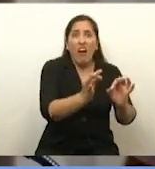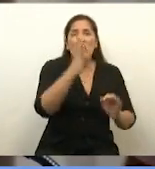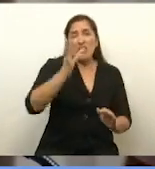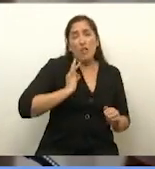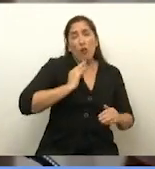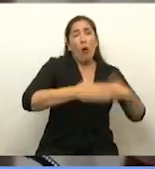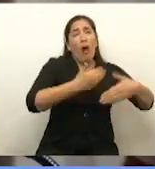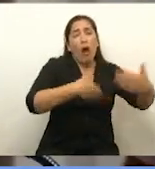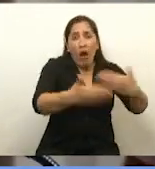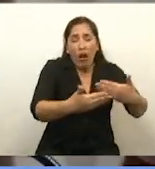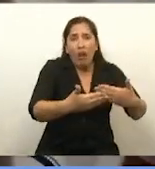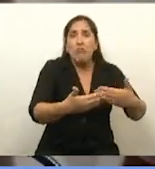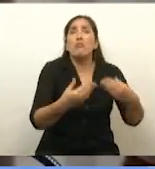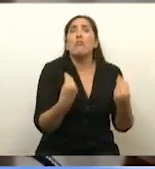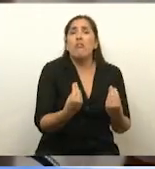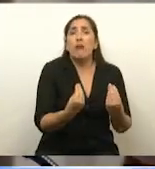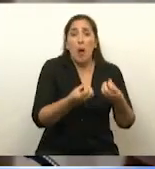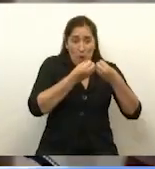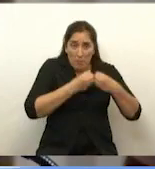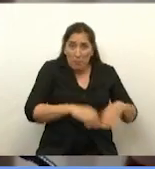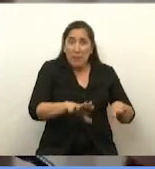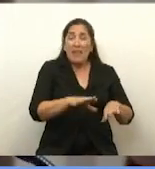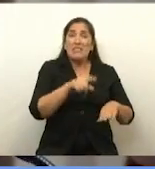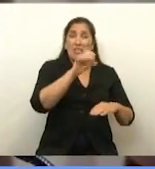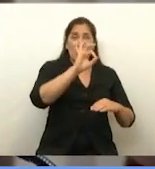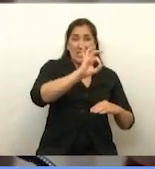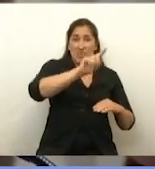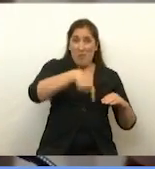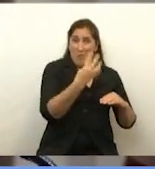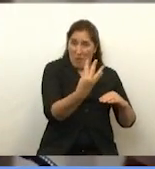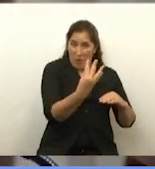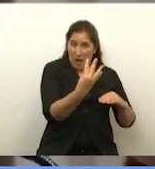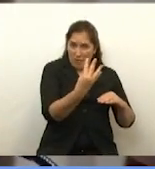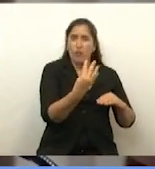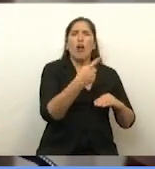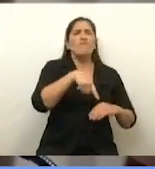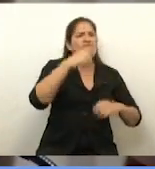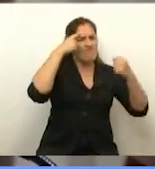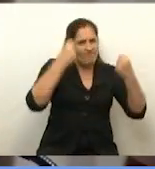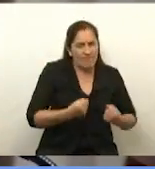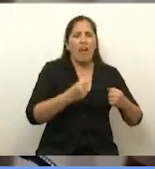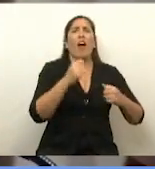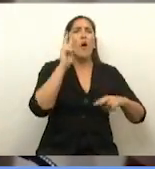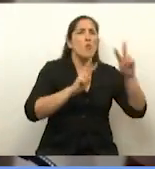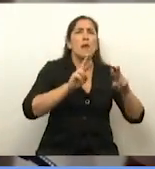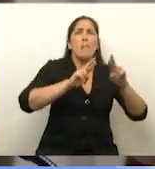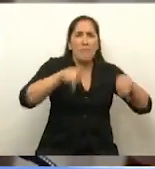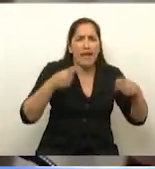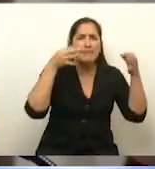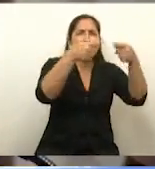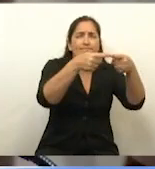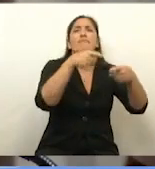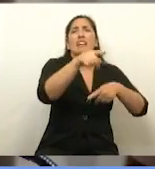5 años de haber comenzado con un déficit del 0,4 y haberse embarcado en la política del déficit cero terminó